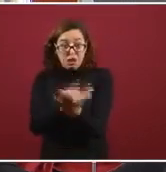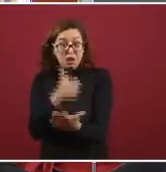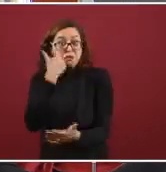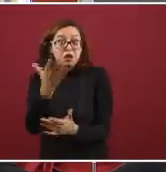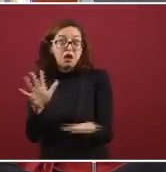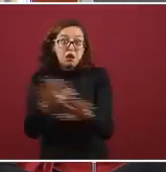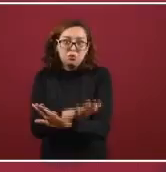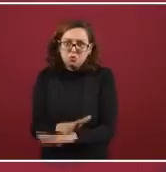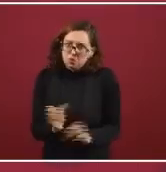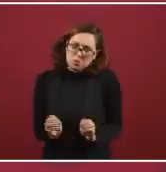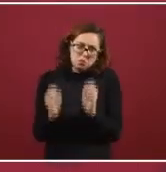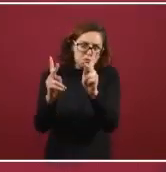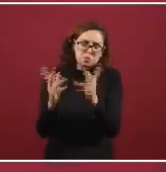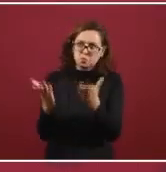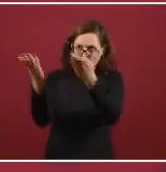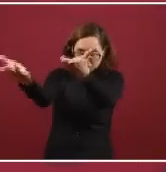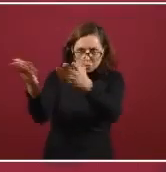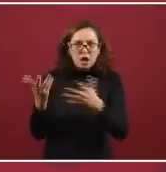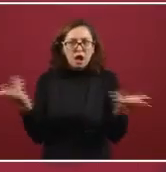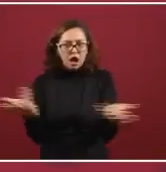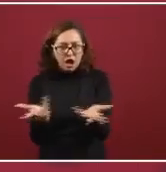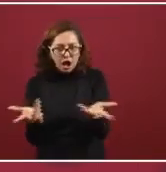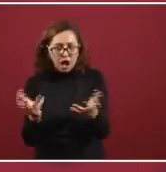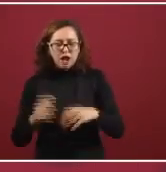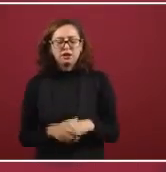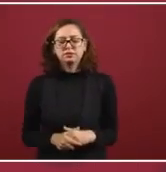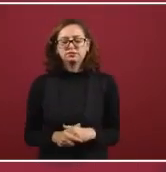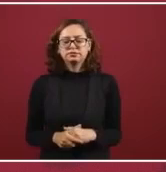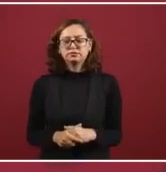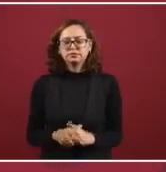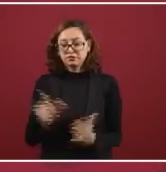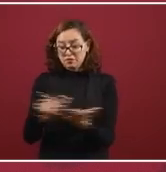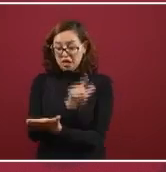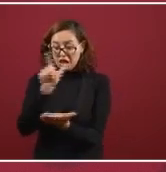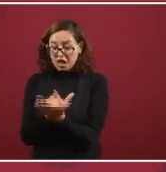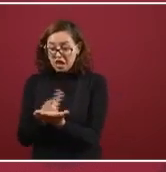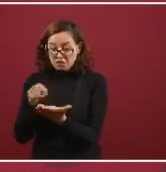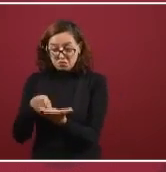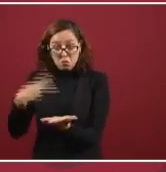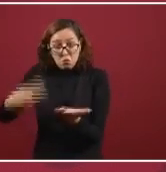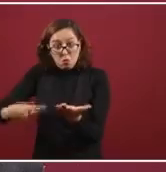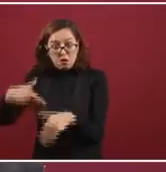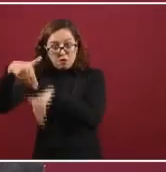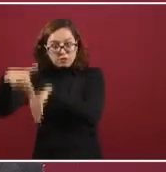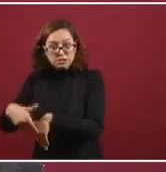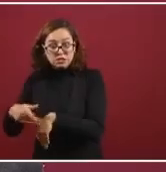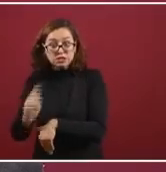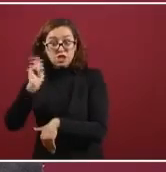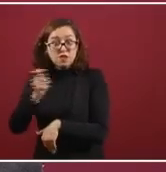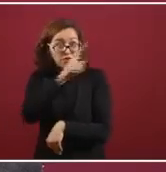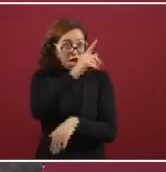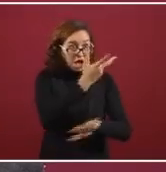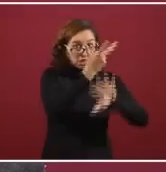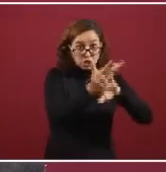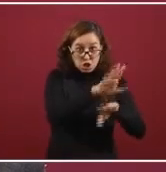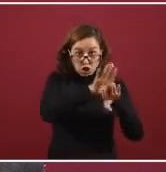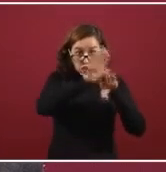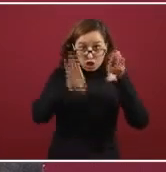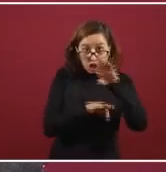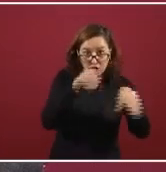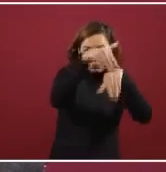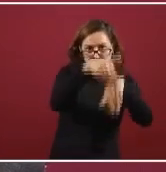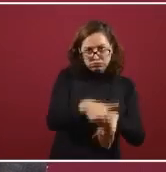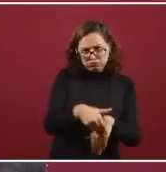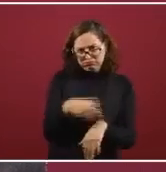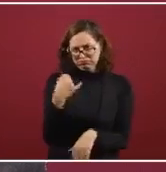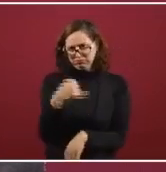debate. Y eso no, el aplicar la ley no significa que te subordines a Estados Unidos. Eso es un error de